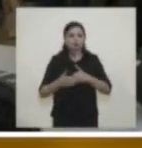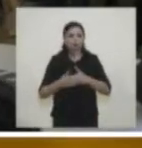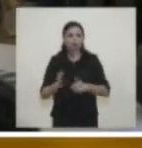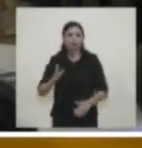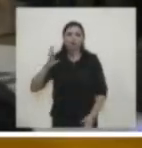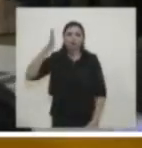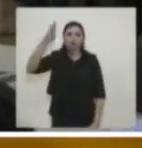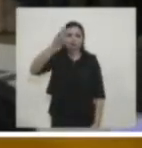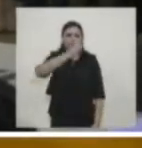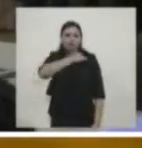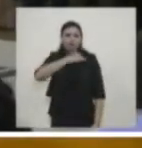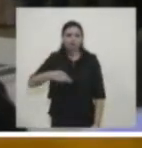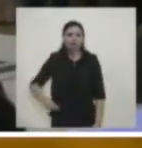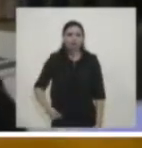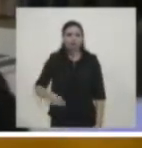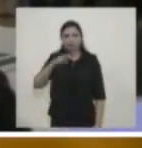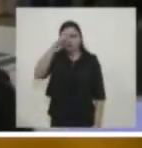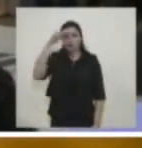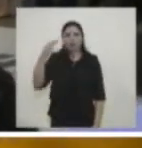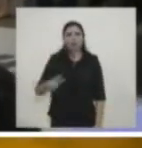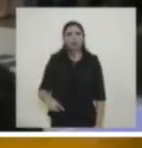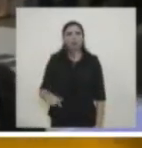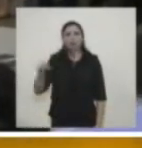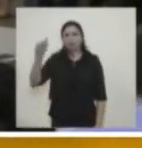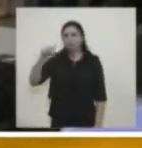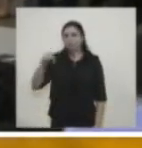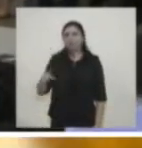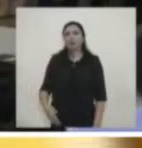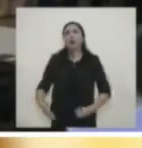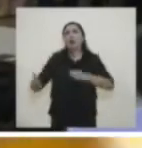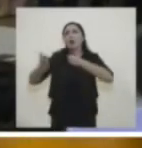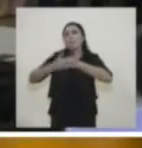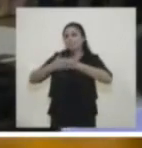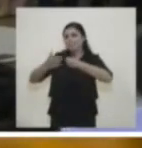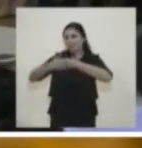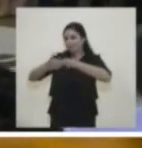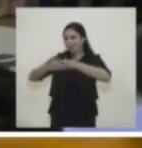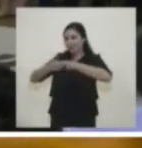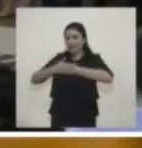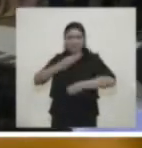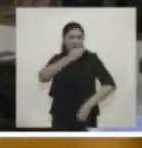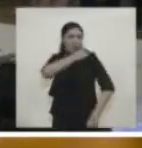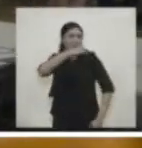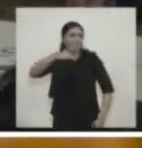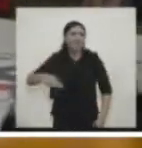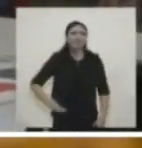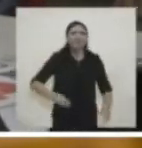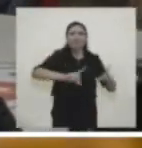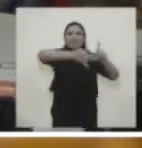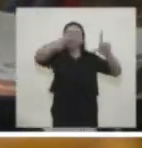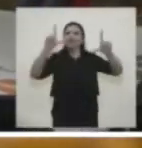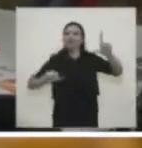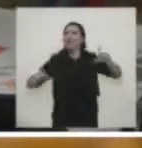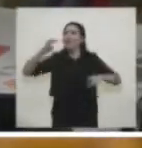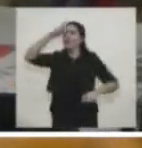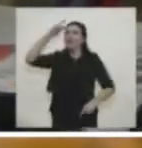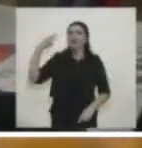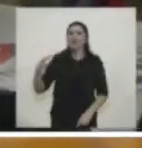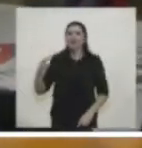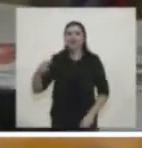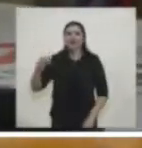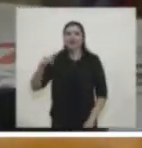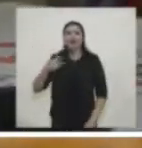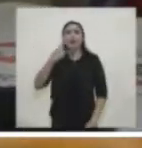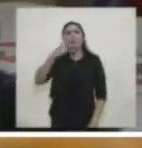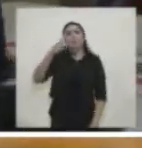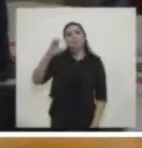el recurso para estar en su tercera campaña presidencial. Claro. Y pues vive en efectivo,